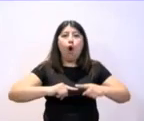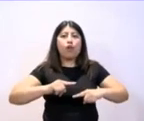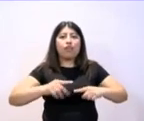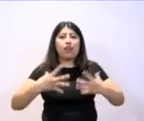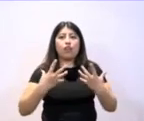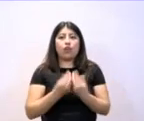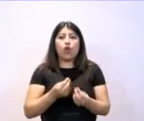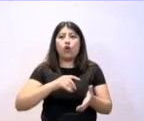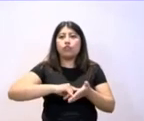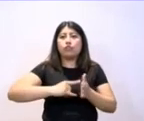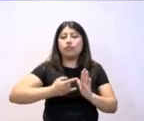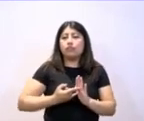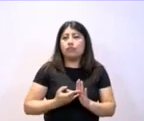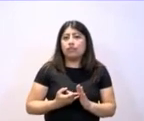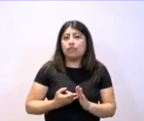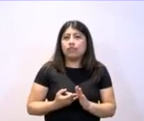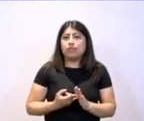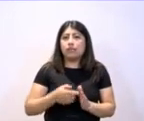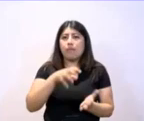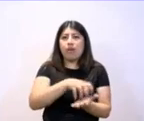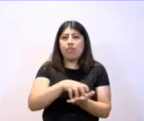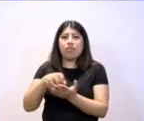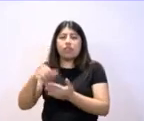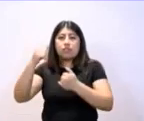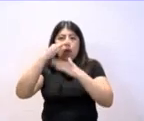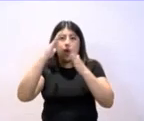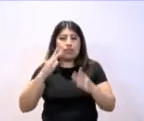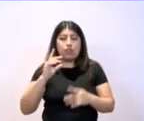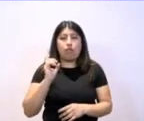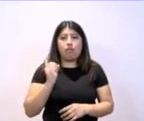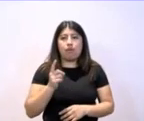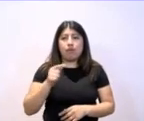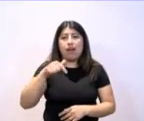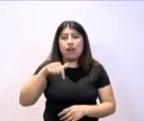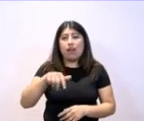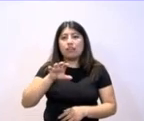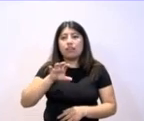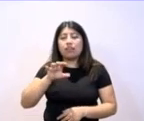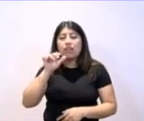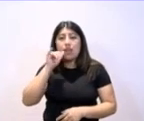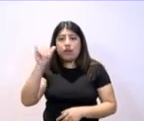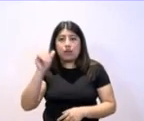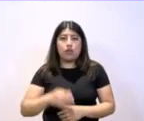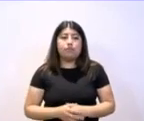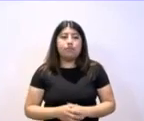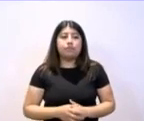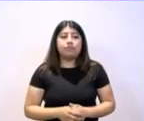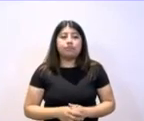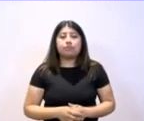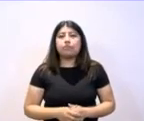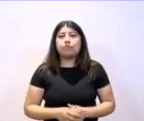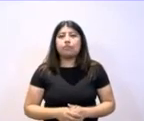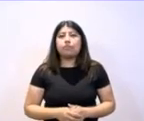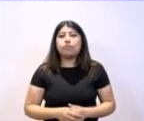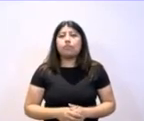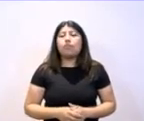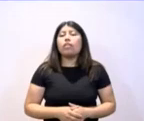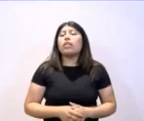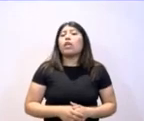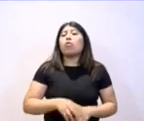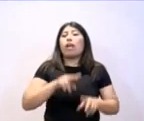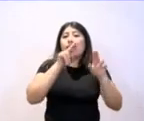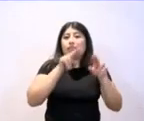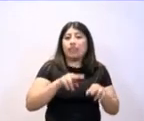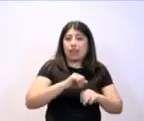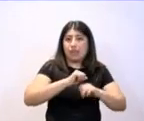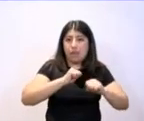los sistemas de centros de atención primaria de nuestra comunidad. Mire, cuando estamos hablando de una residencia de mayores, que